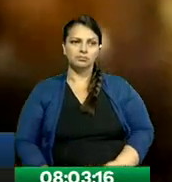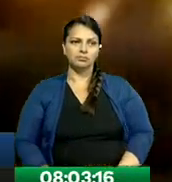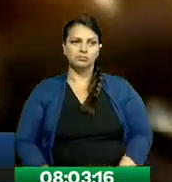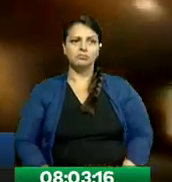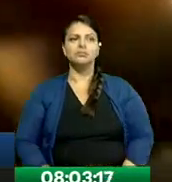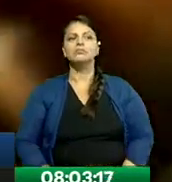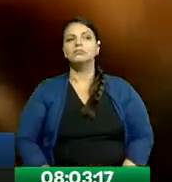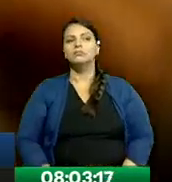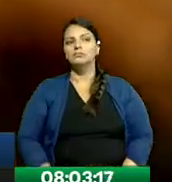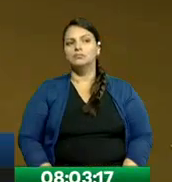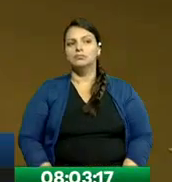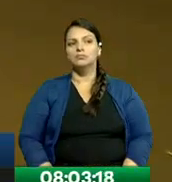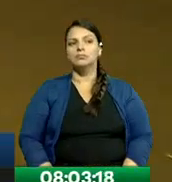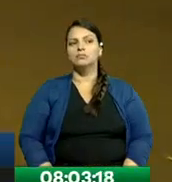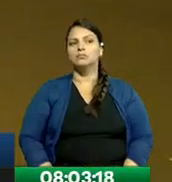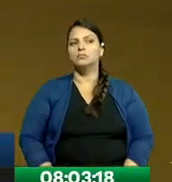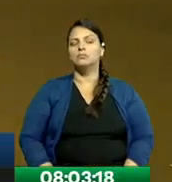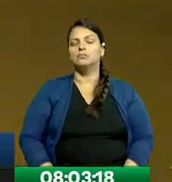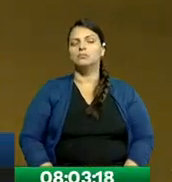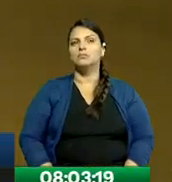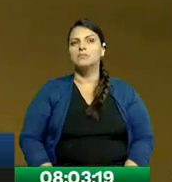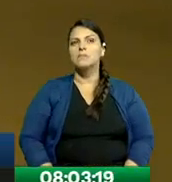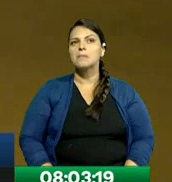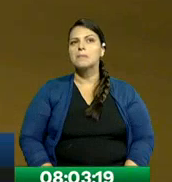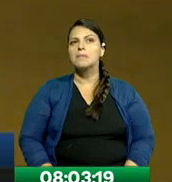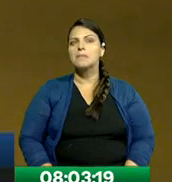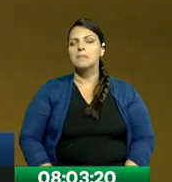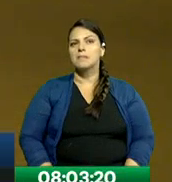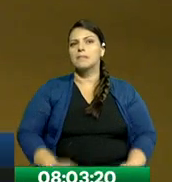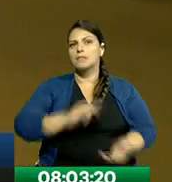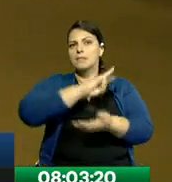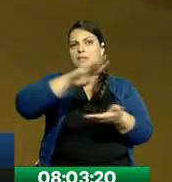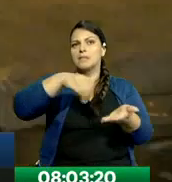Mujer fue asesinada de una puñalada en la espalda.